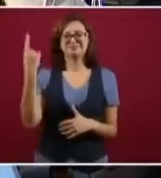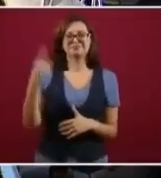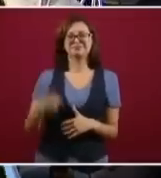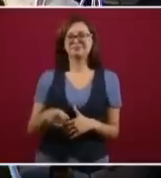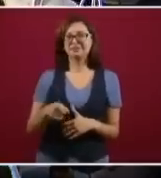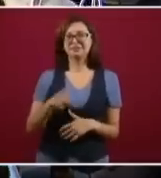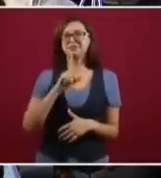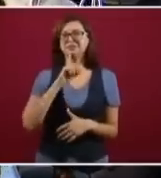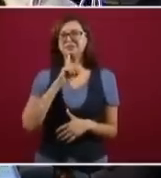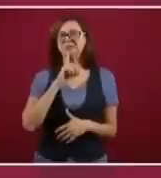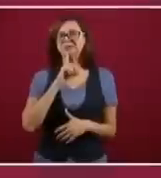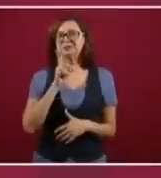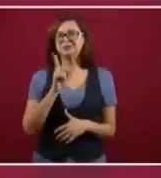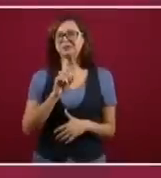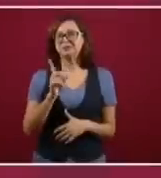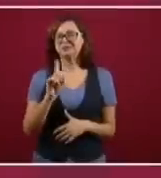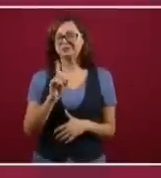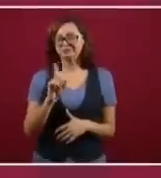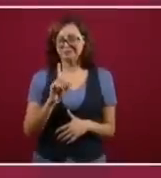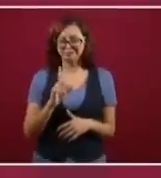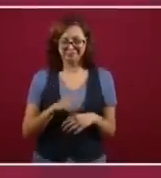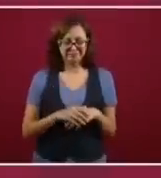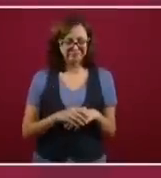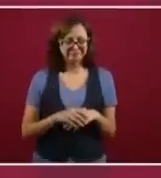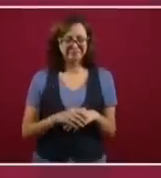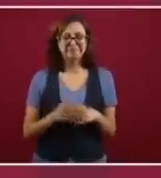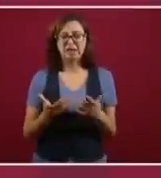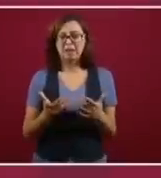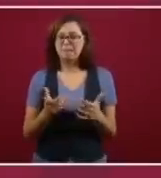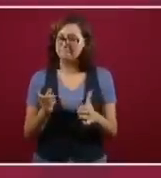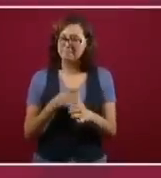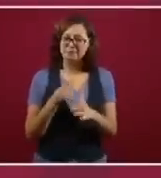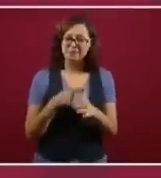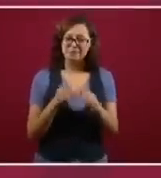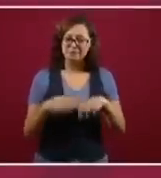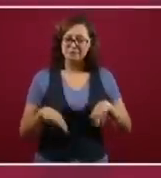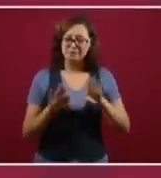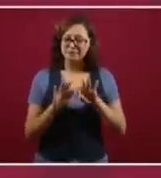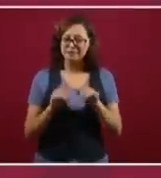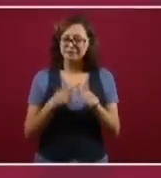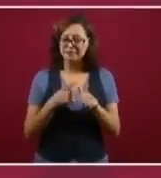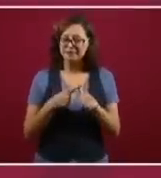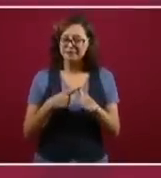sino la premisa